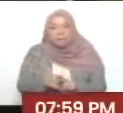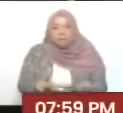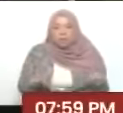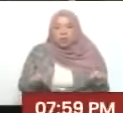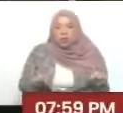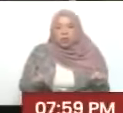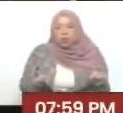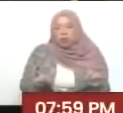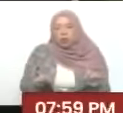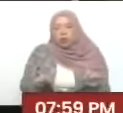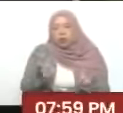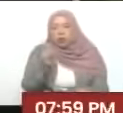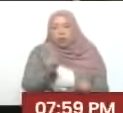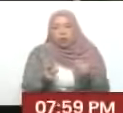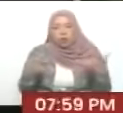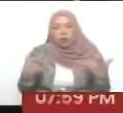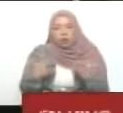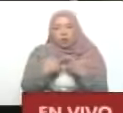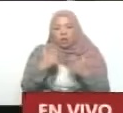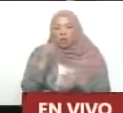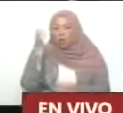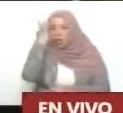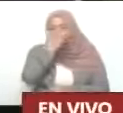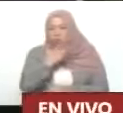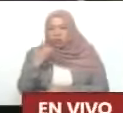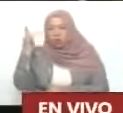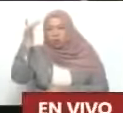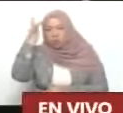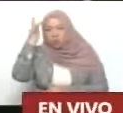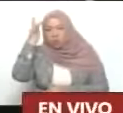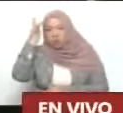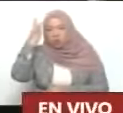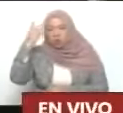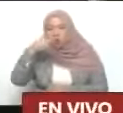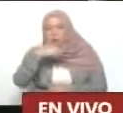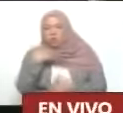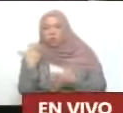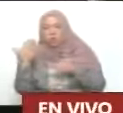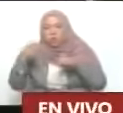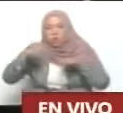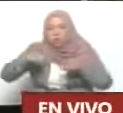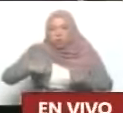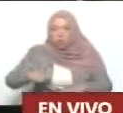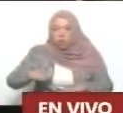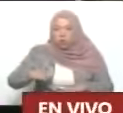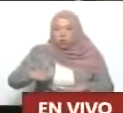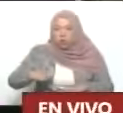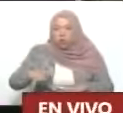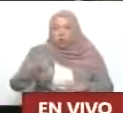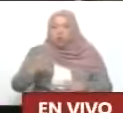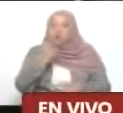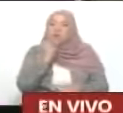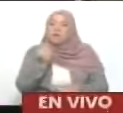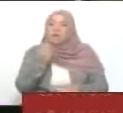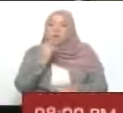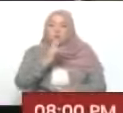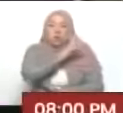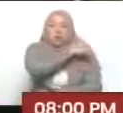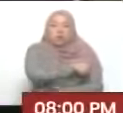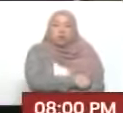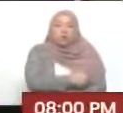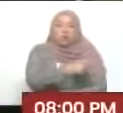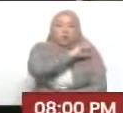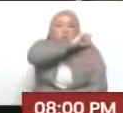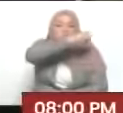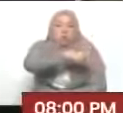tenido que montar varias guerras en África. Tiene que organizar el genocidio para reforzar a Israel y justificar el poder